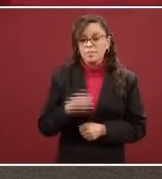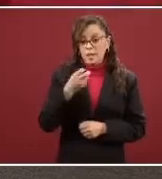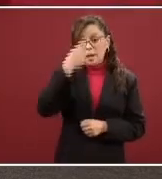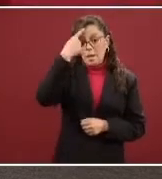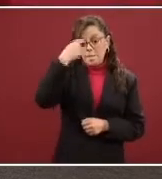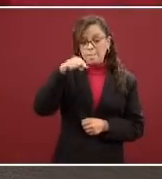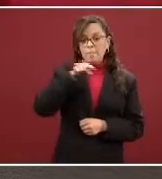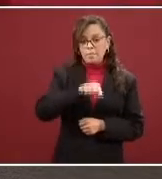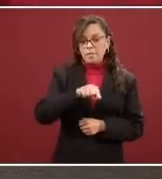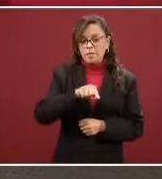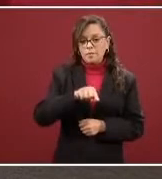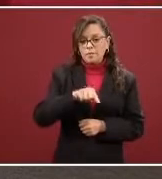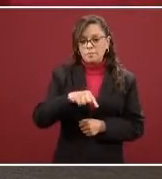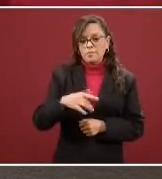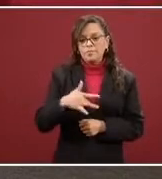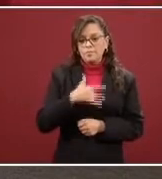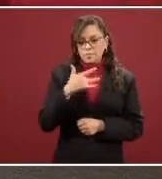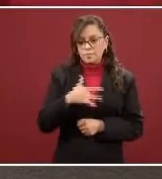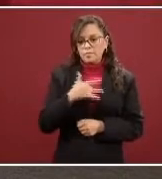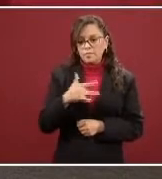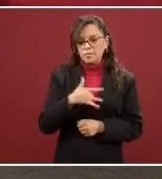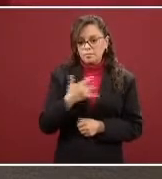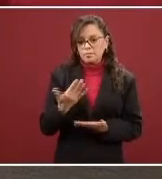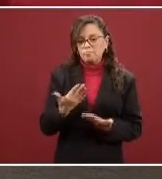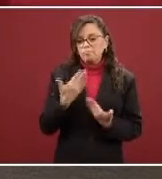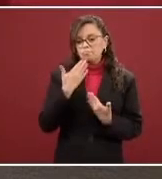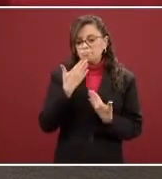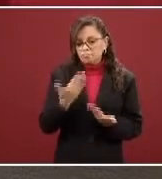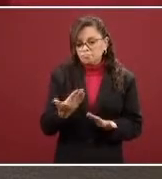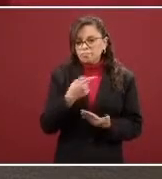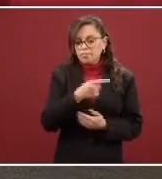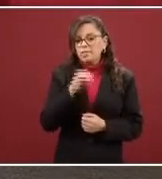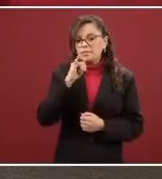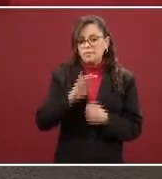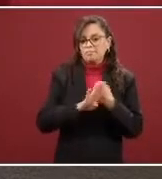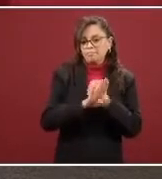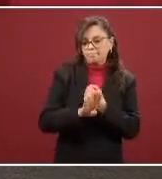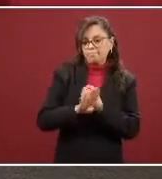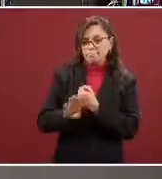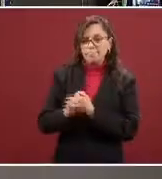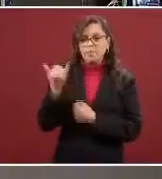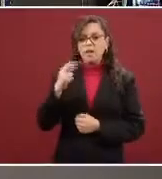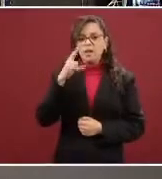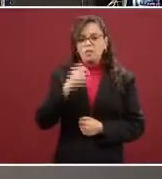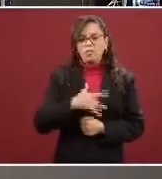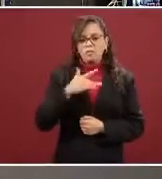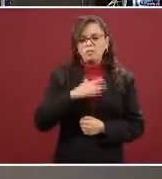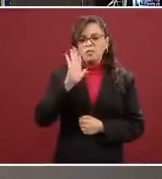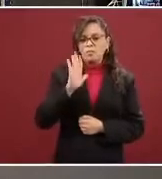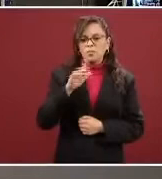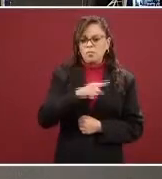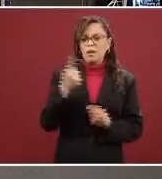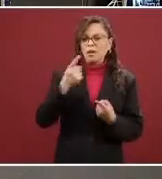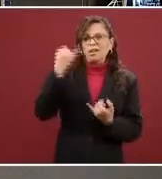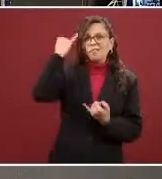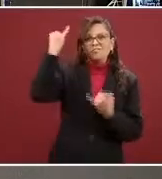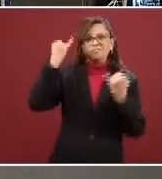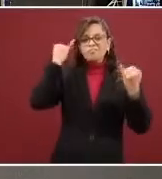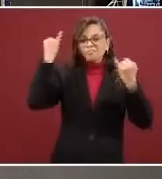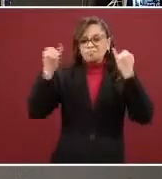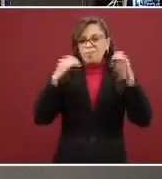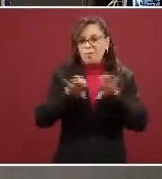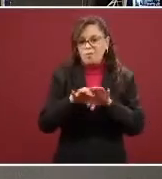esta sensación de previsibilidad en lugar de incertidumbre. Algo que se recomienda es